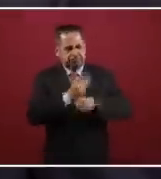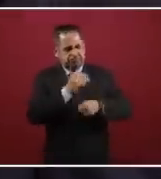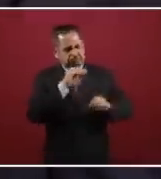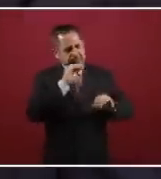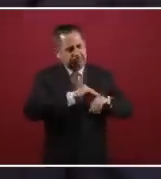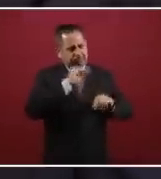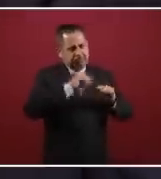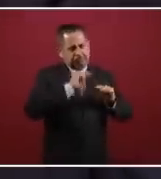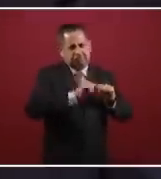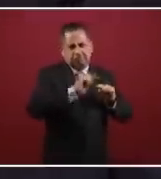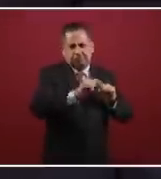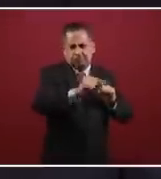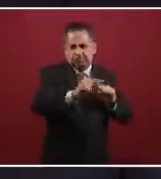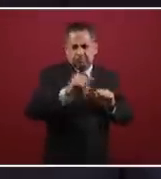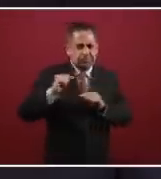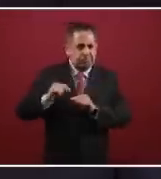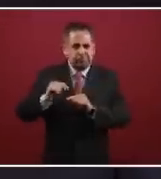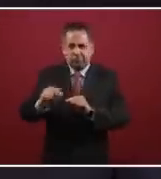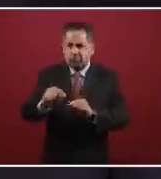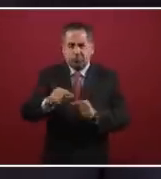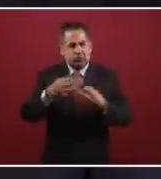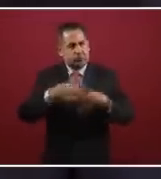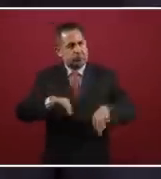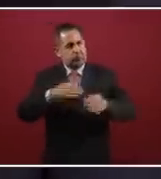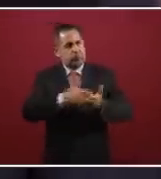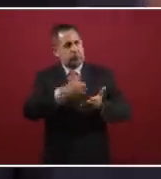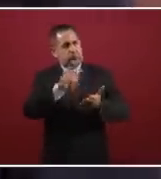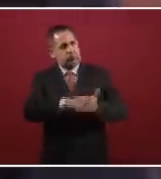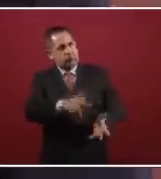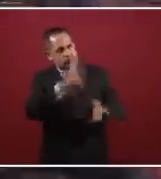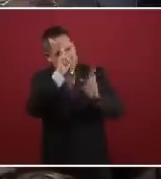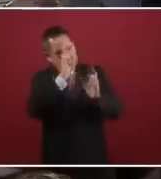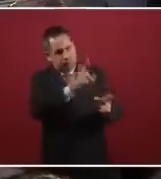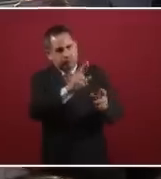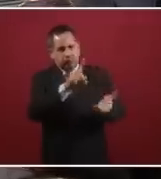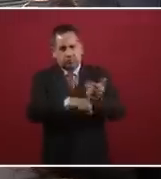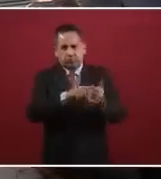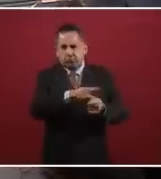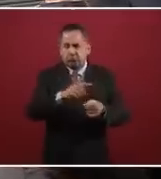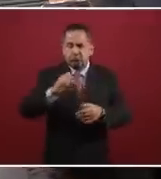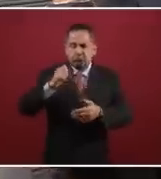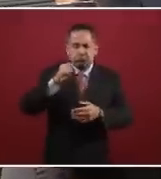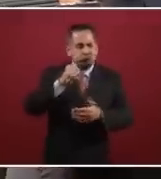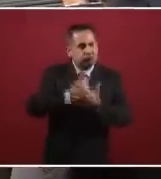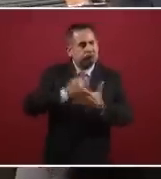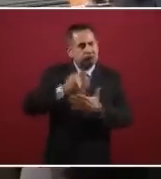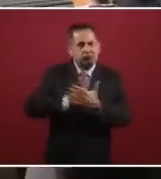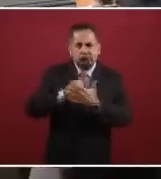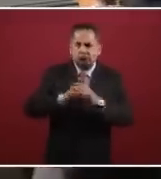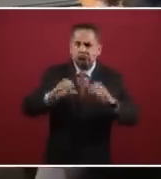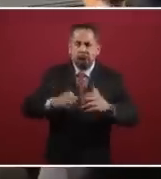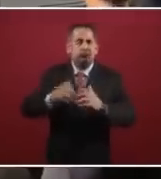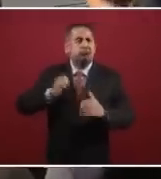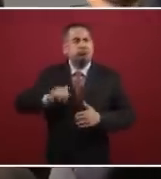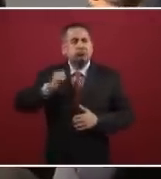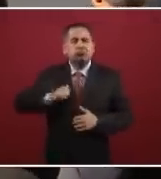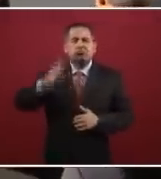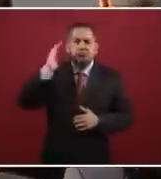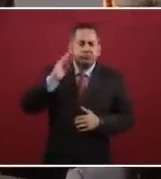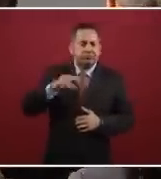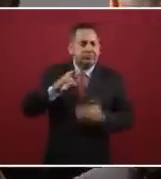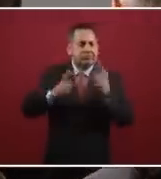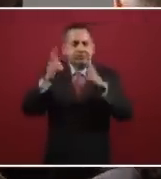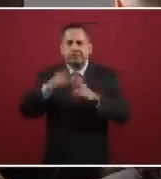nuestros héroes que lucharon en la Reforma, en